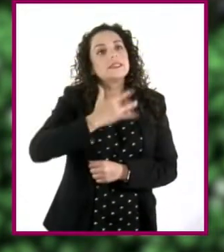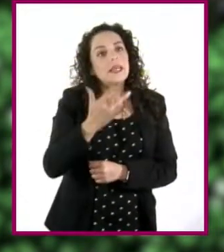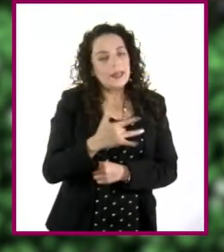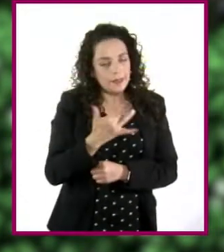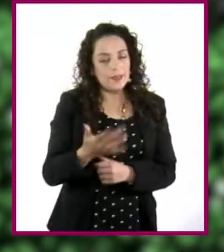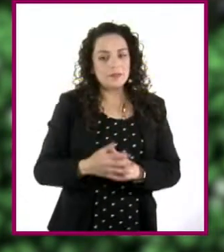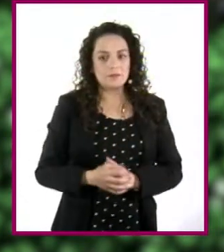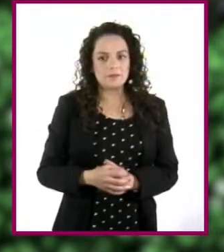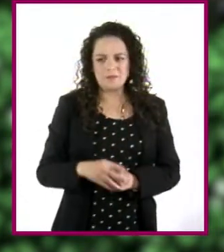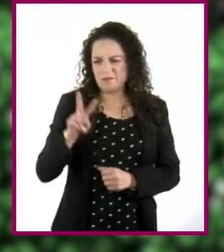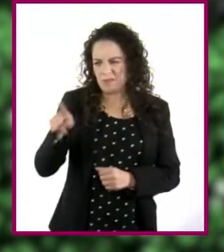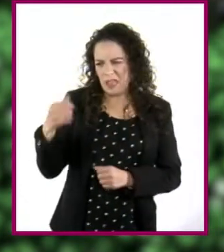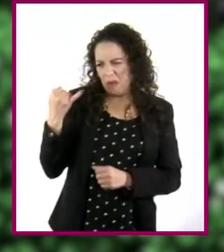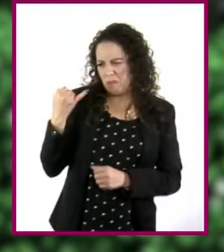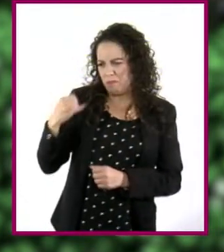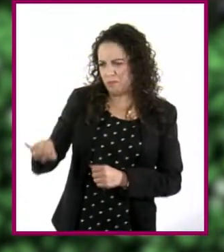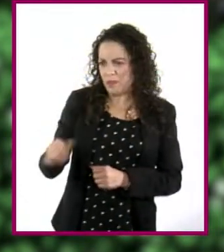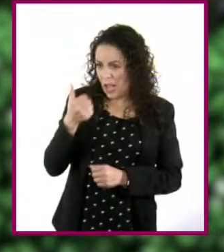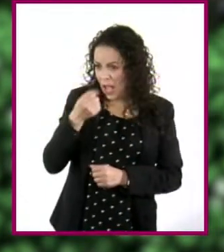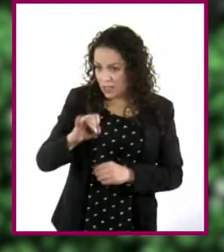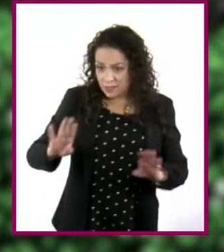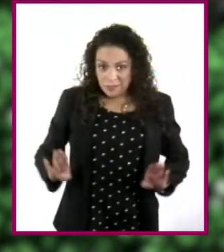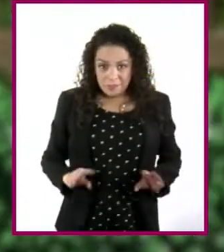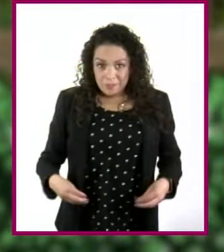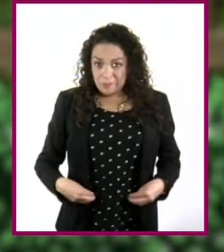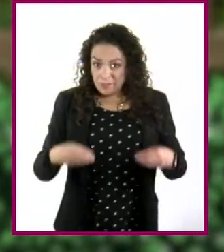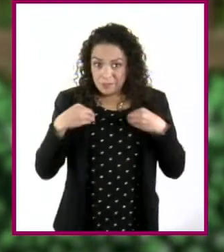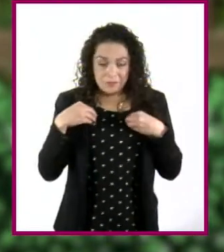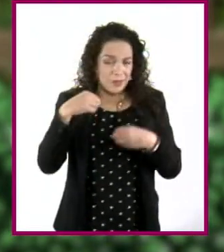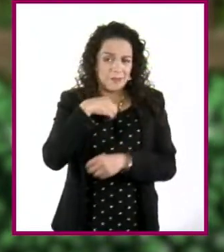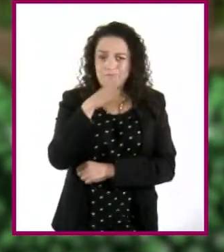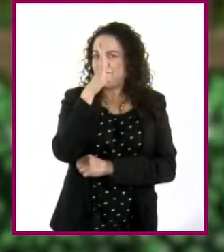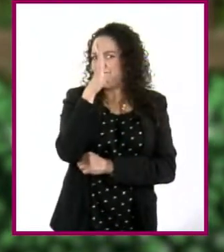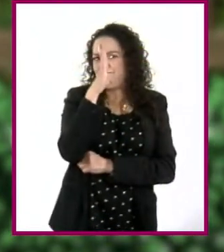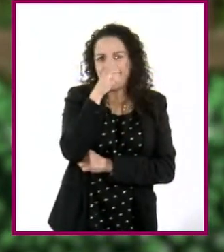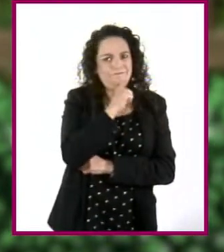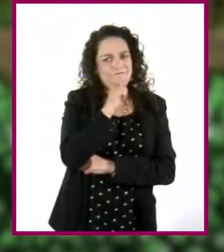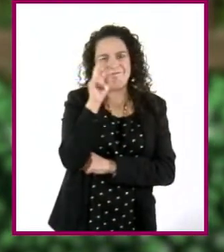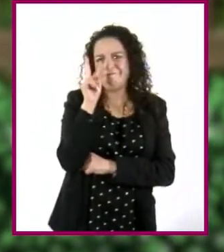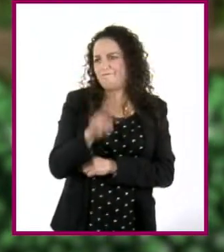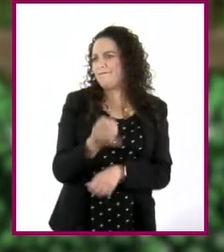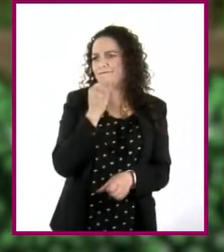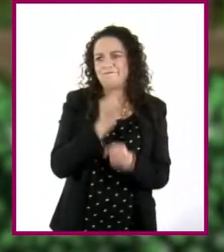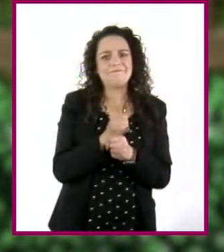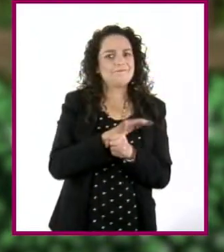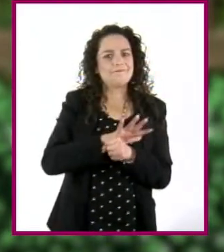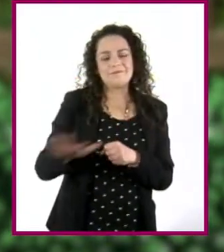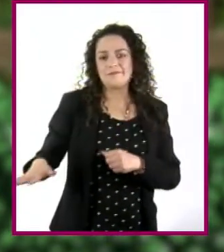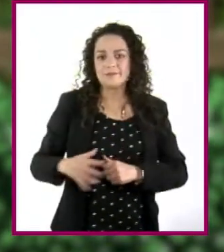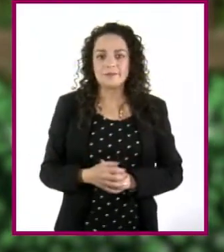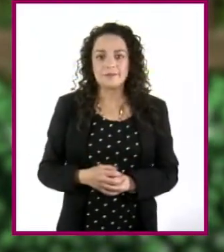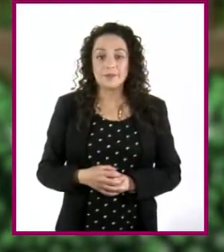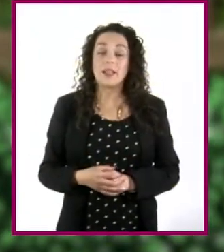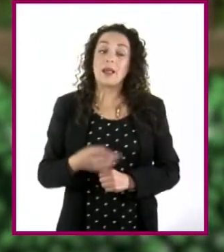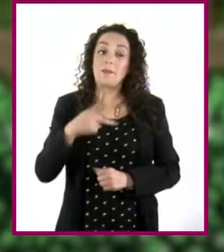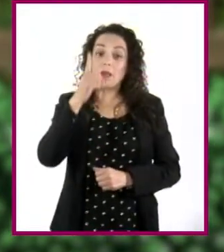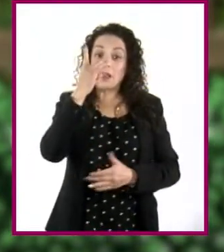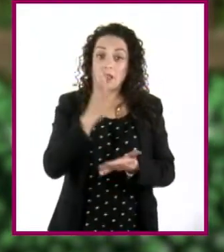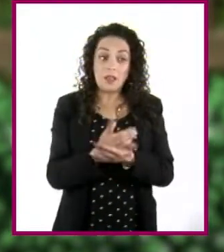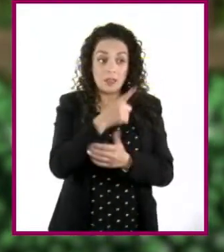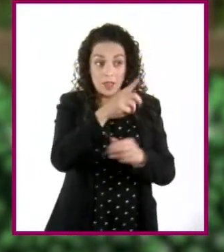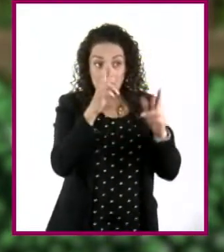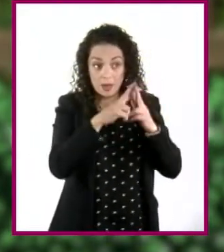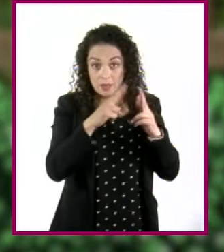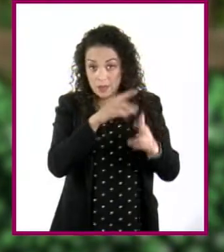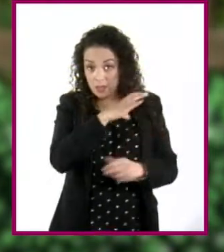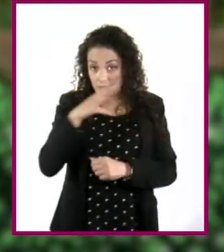no estoy nada segura de poder llevar una vida así como la de los religiosos. Pero no solo los religiosos cristianos llevan esa clase